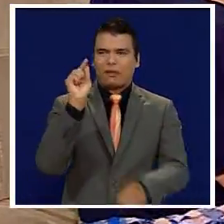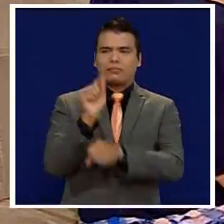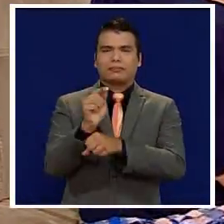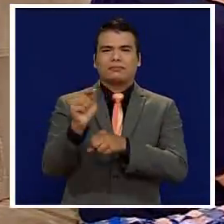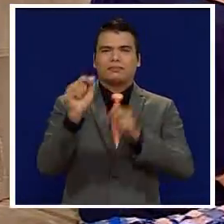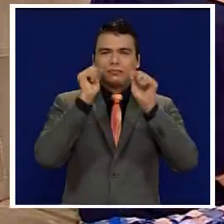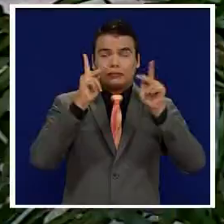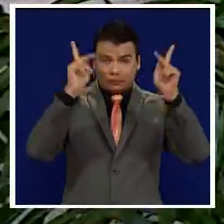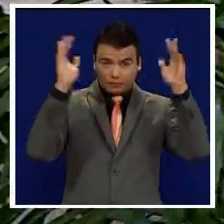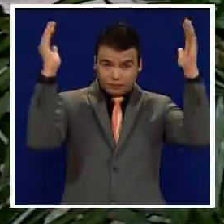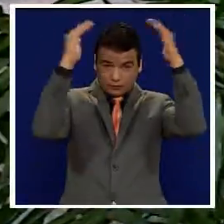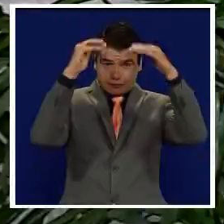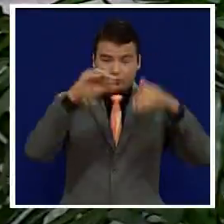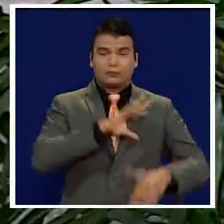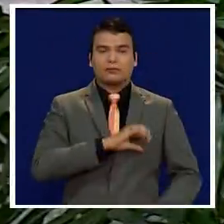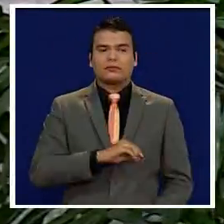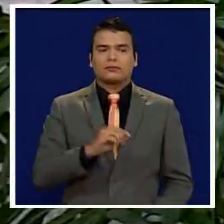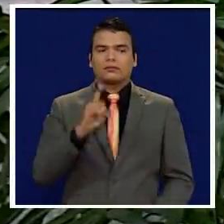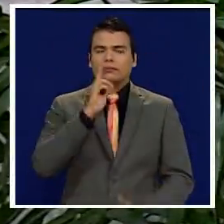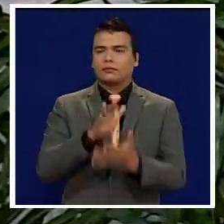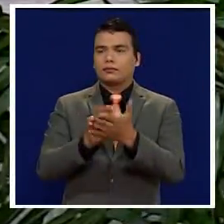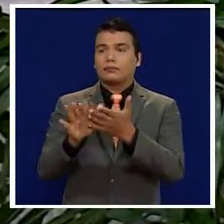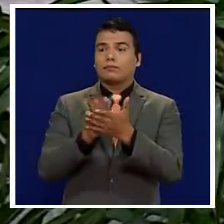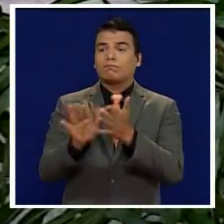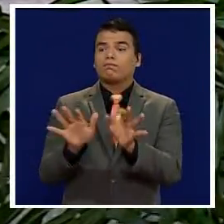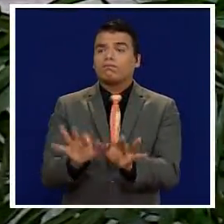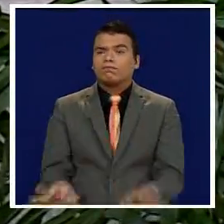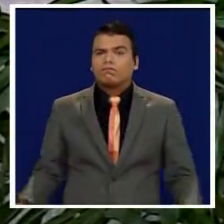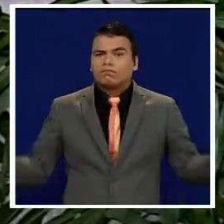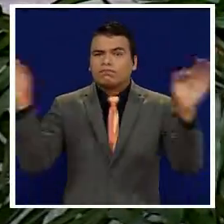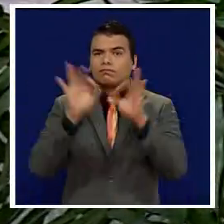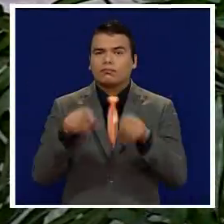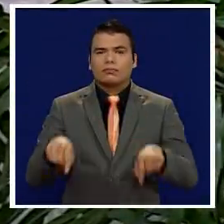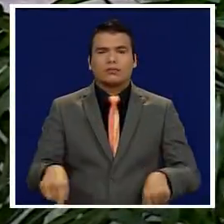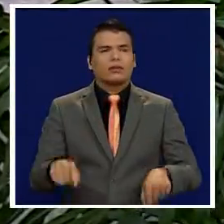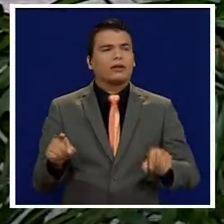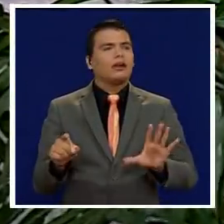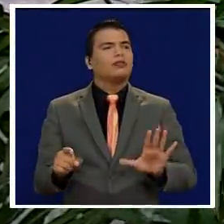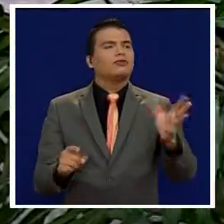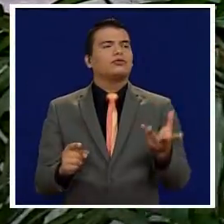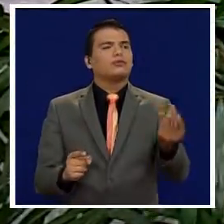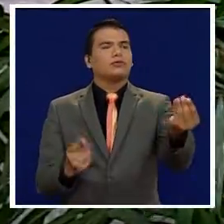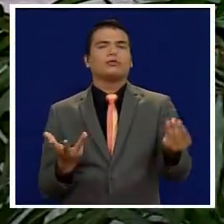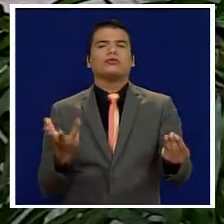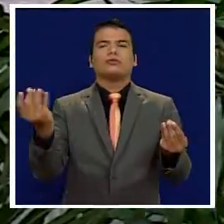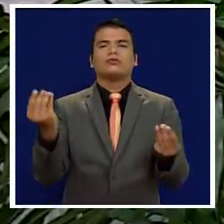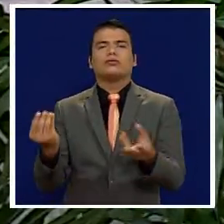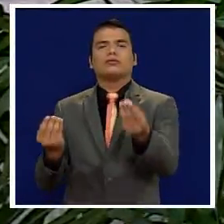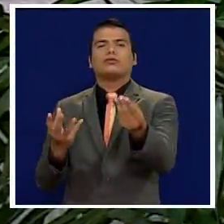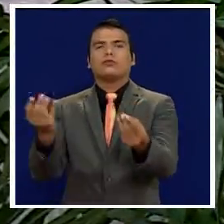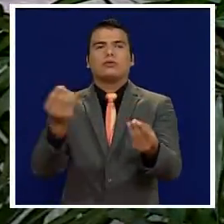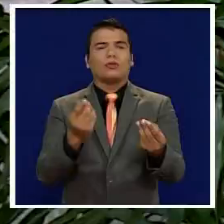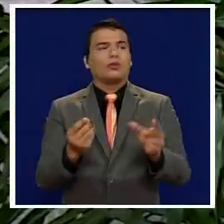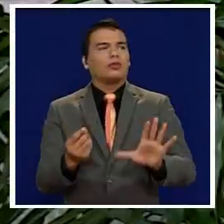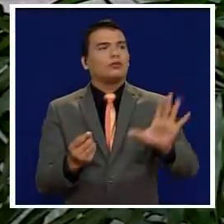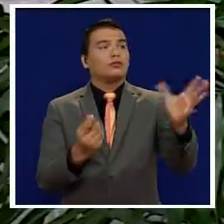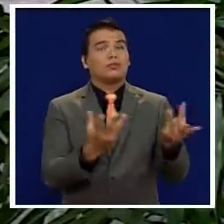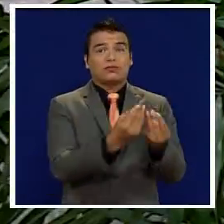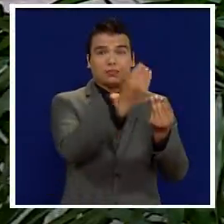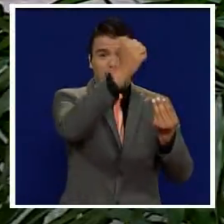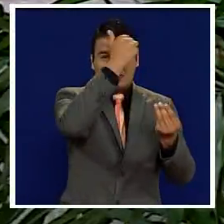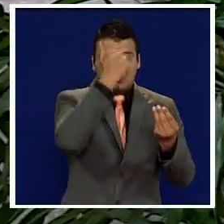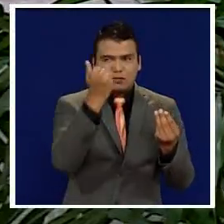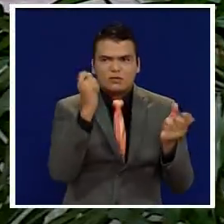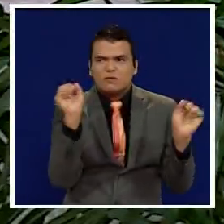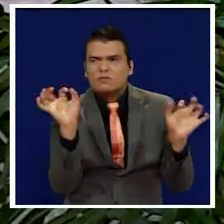el arzobispo de Cali. Hay que deslindar la sociedad de esa economía mafiosa, de esa